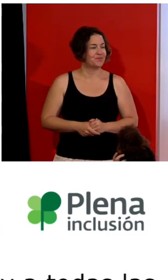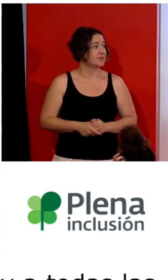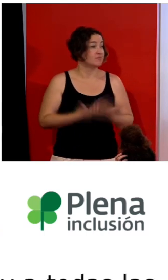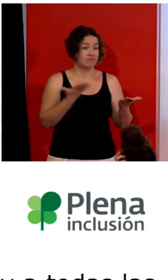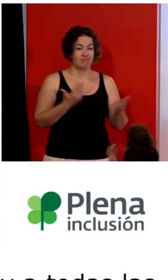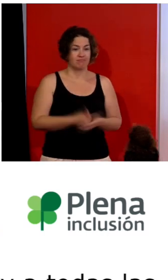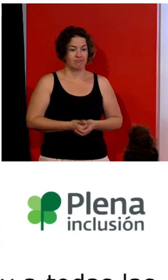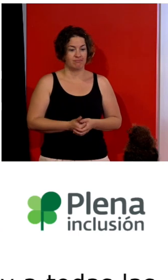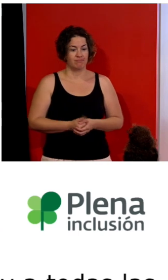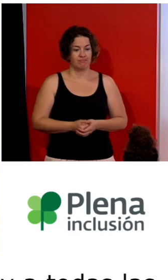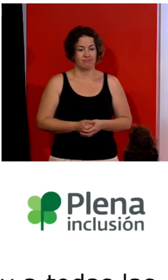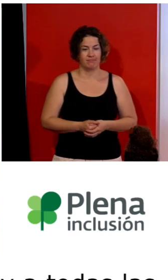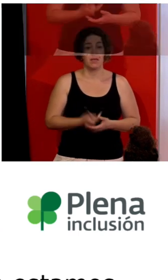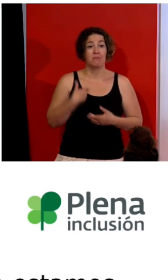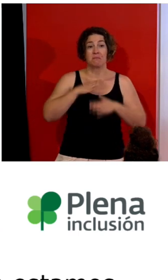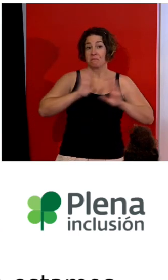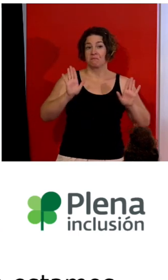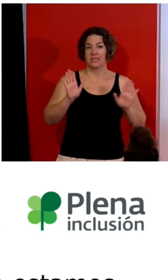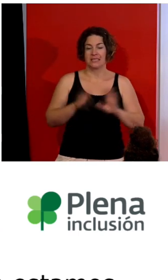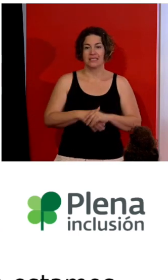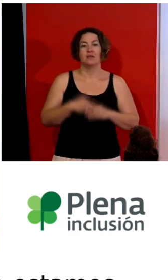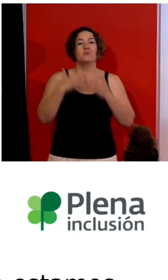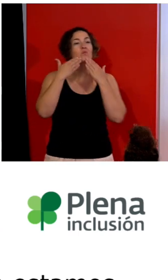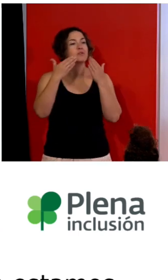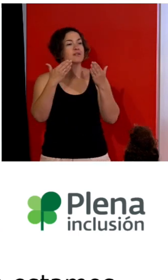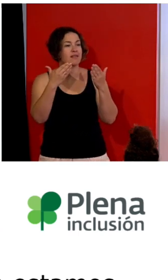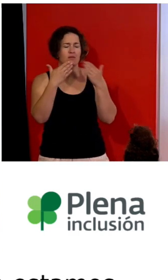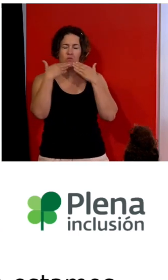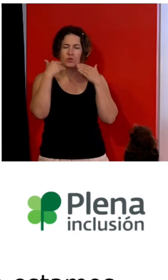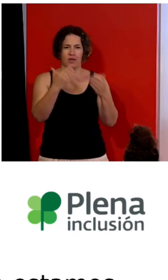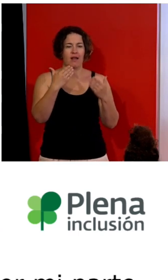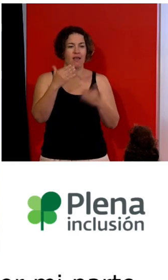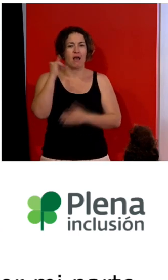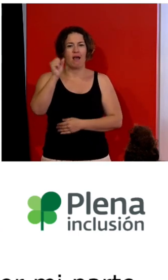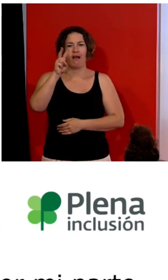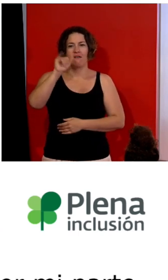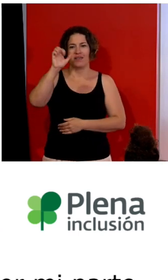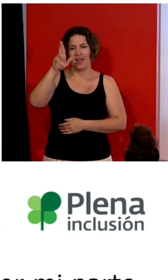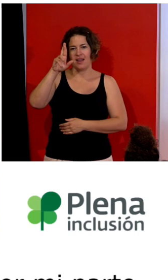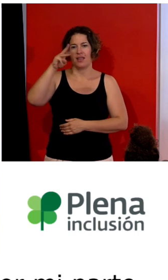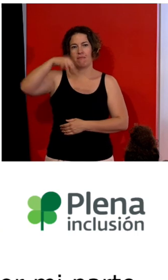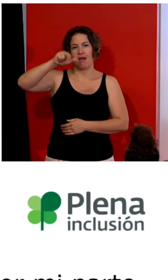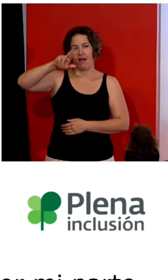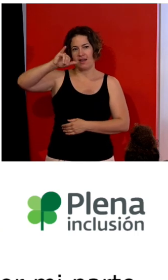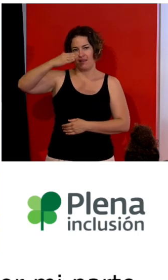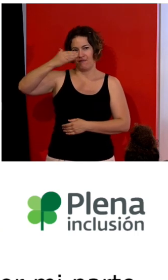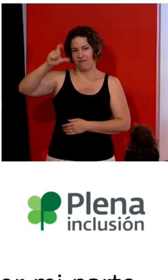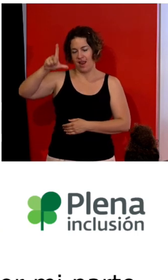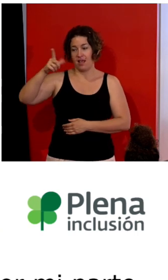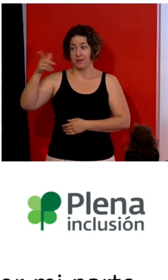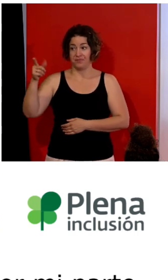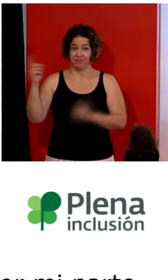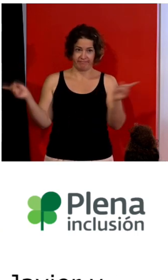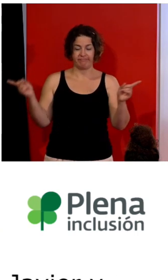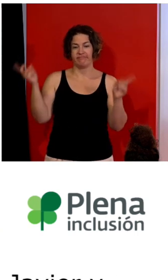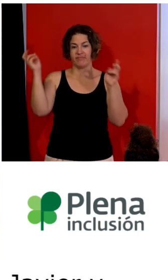bueno, por mi parte, nada más. Agradeceros muchísimo a Javier y a Maribel haber estado aquí con nosotros